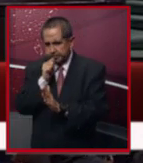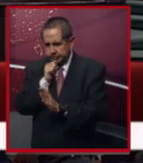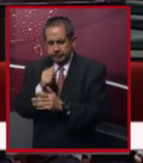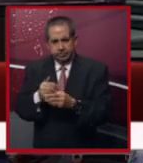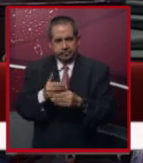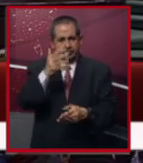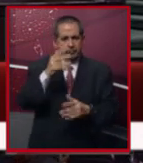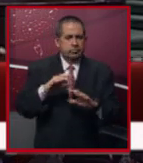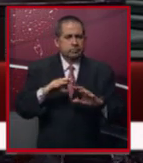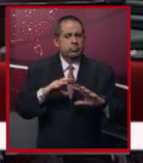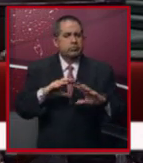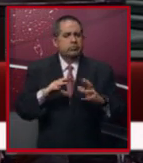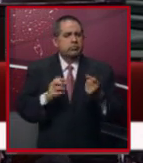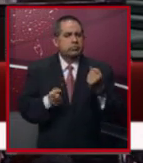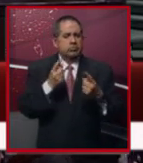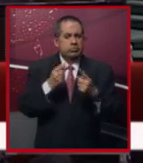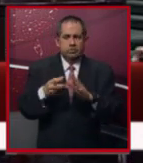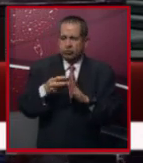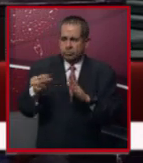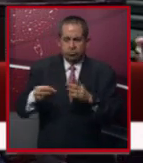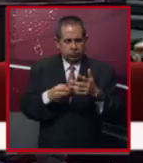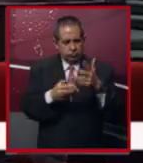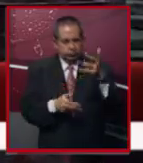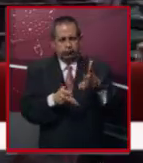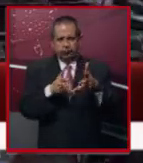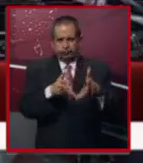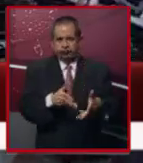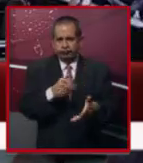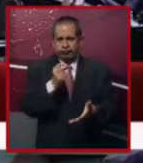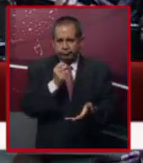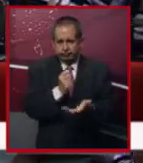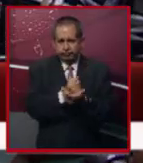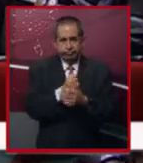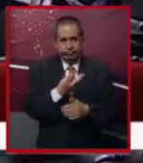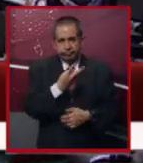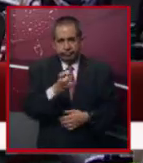particular los artículos reservados por